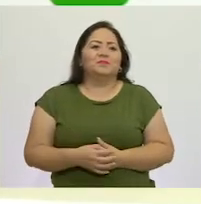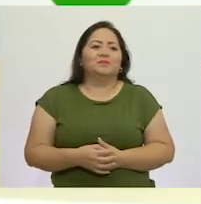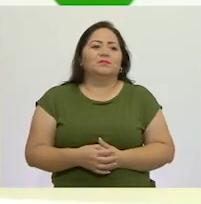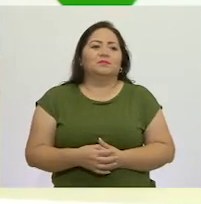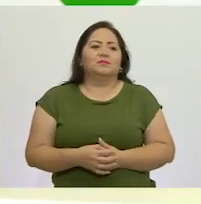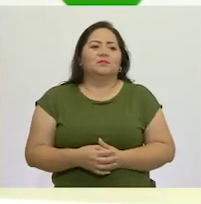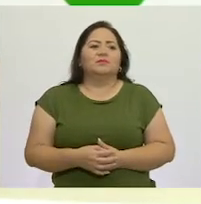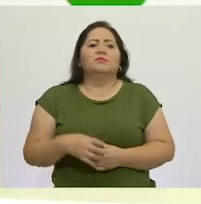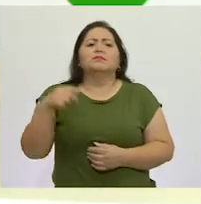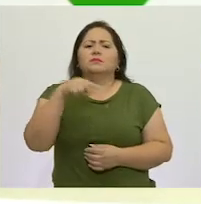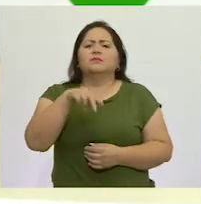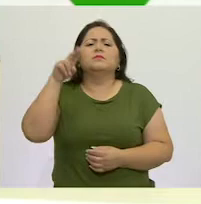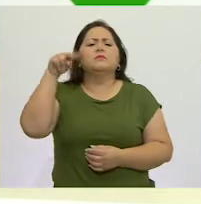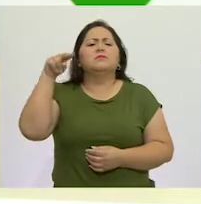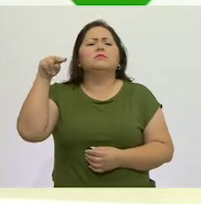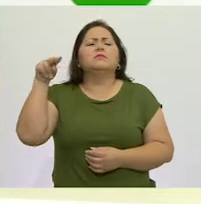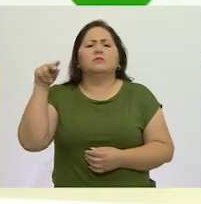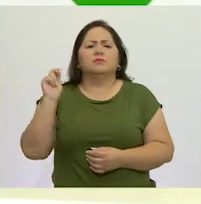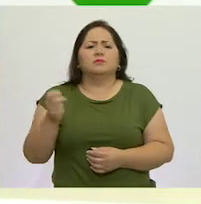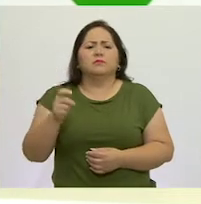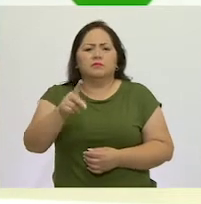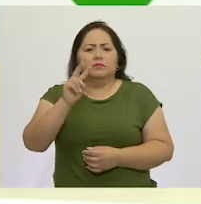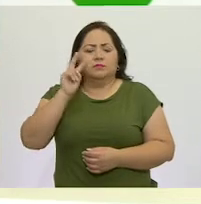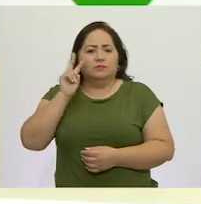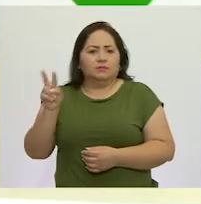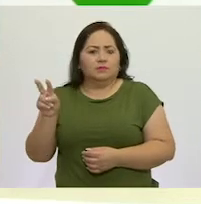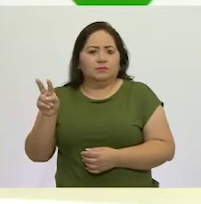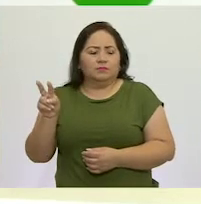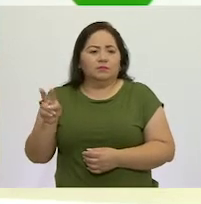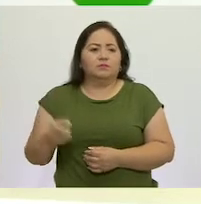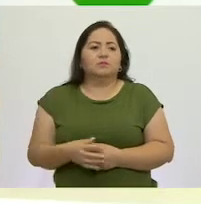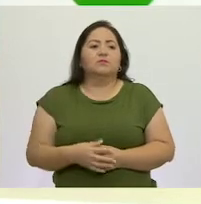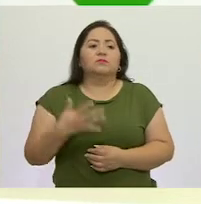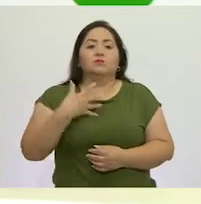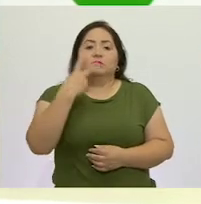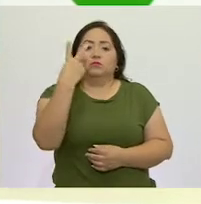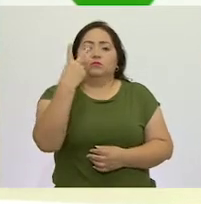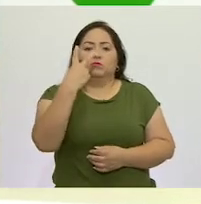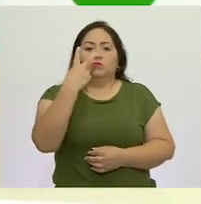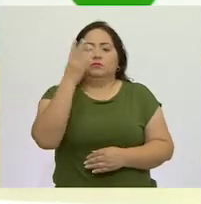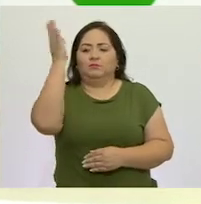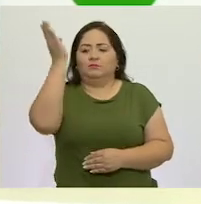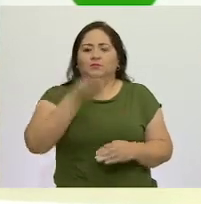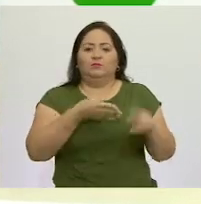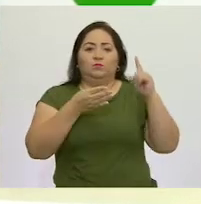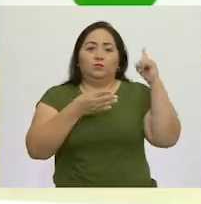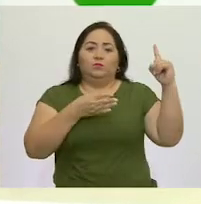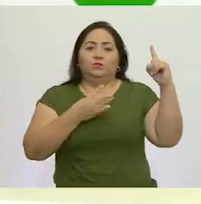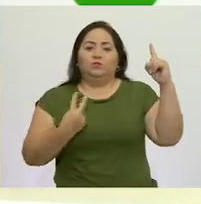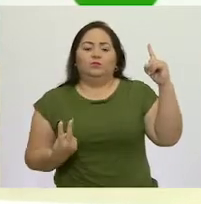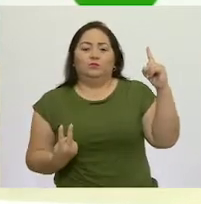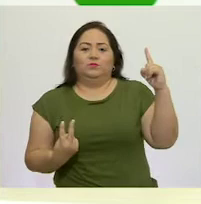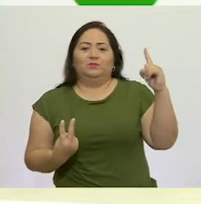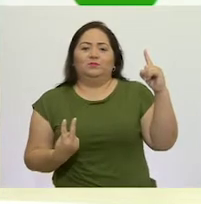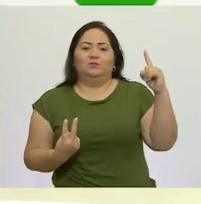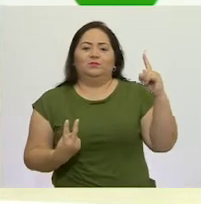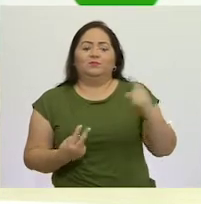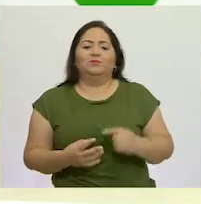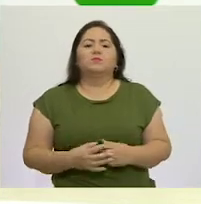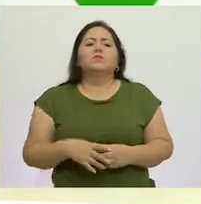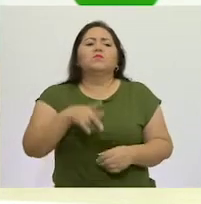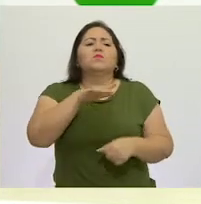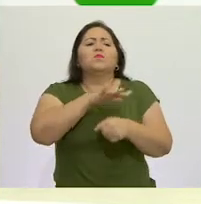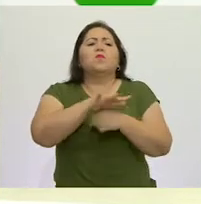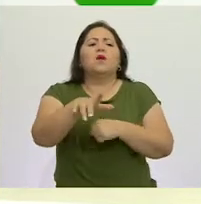Ajá. La siguiente pintura que observaremos lo haremos en partes. Mira, tenemos dos ventanas. Uno y dos.